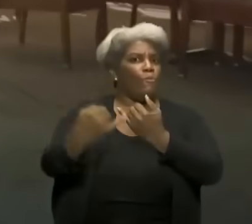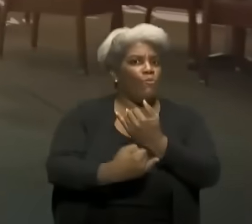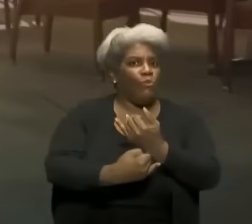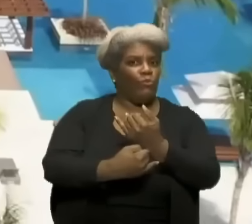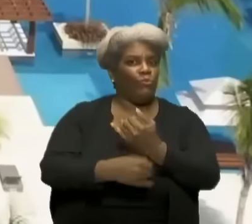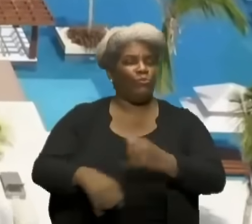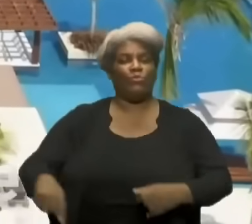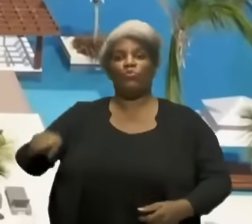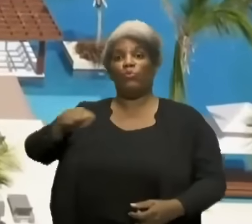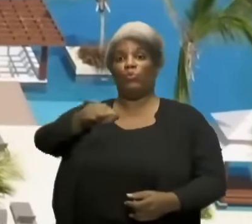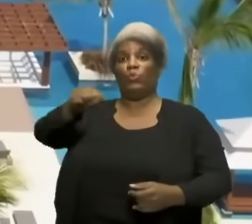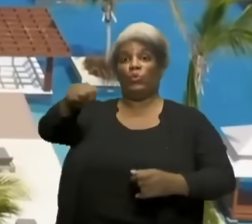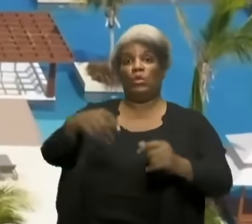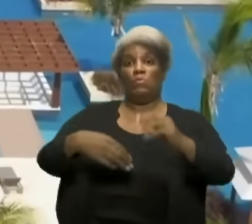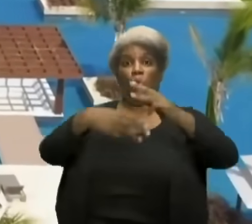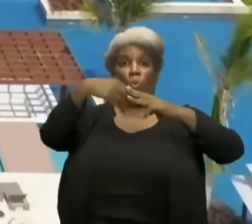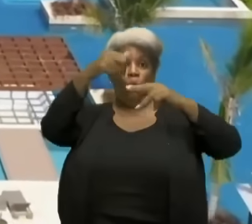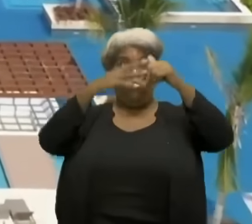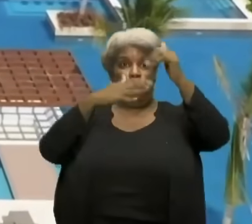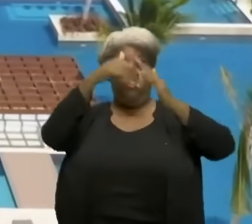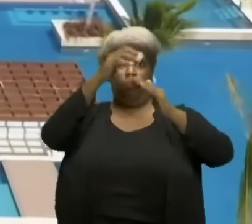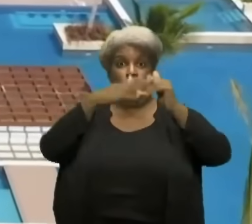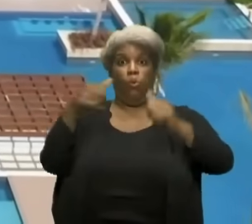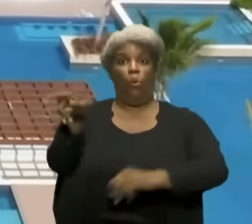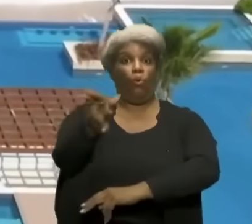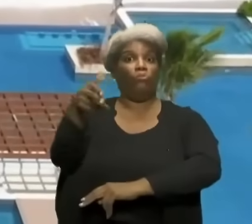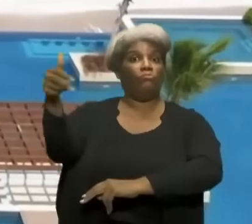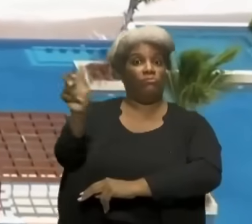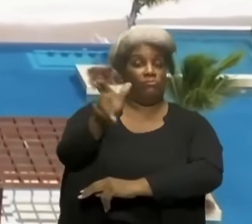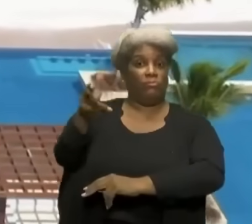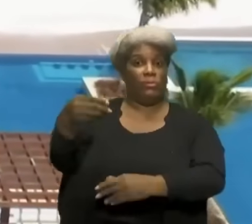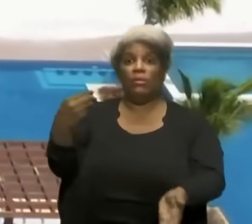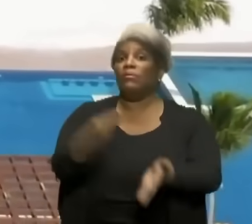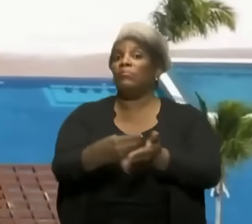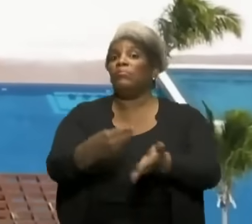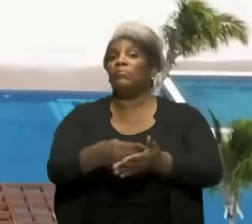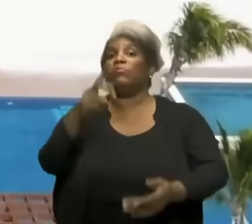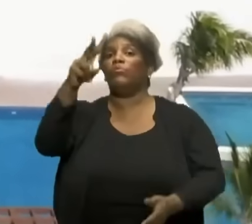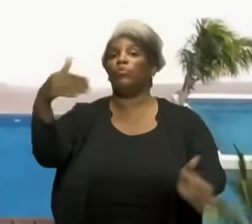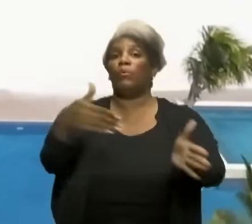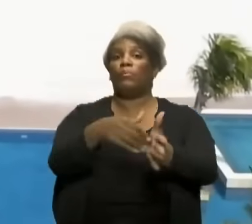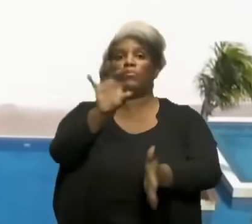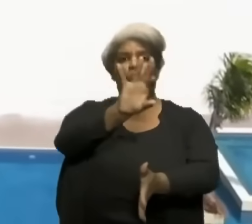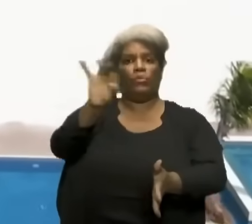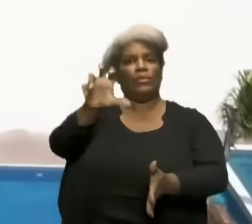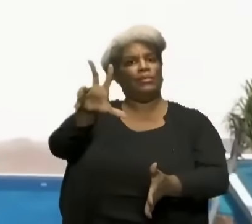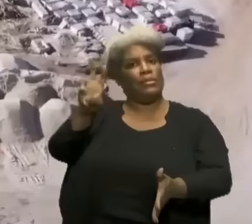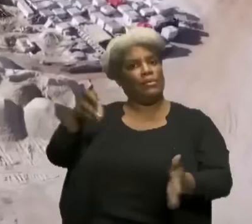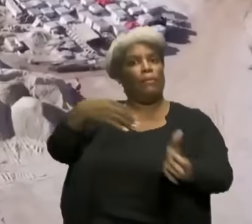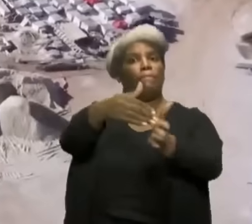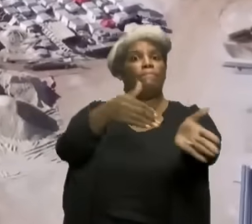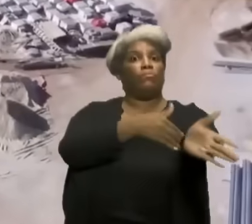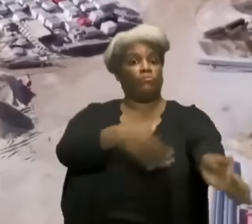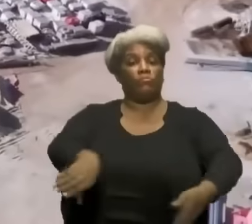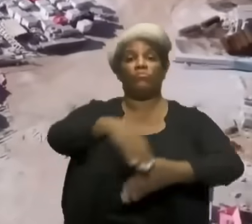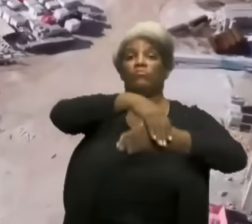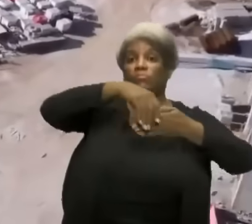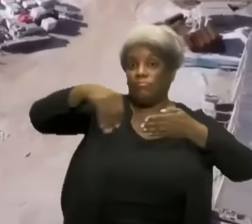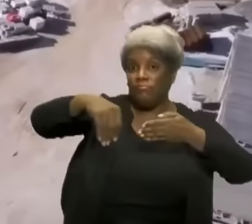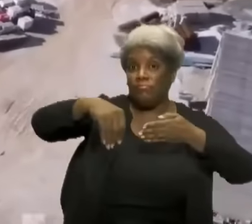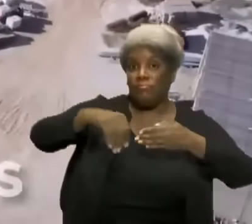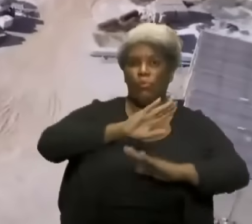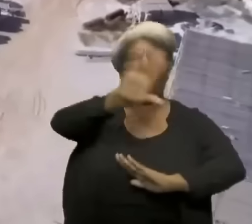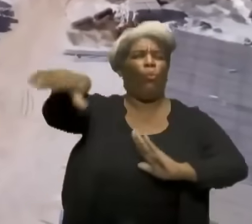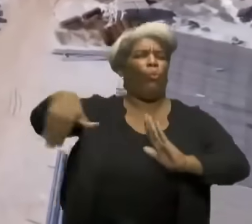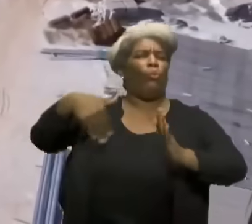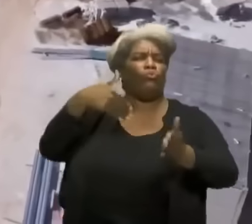de 9135 habitaciones con una inversión estimada de 2,936 millones dó